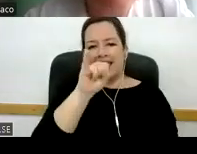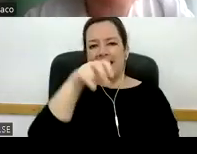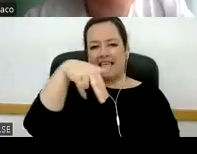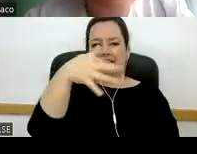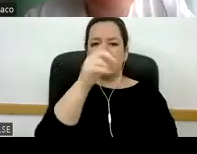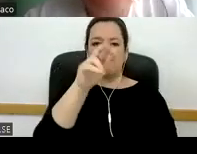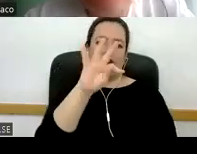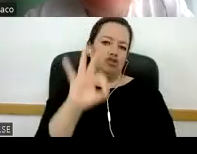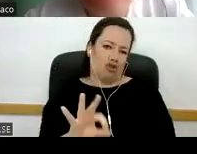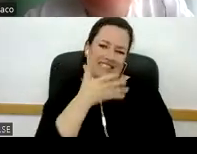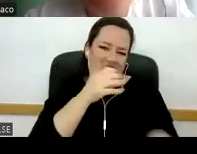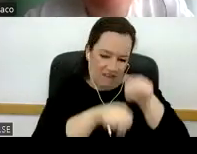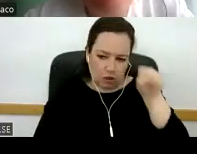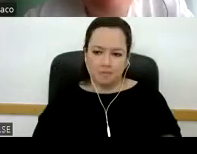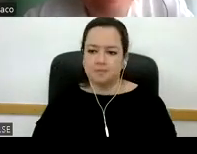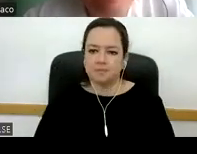miocardio.